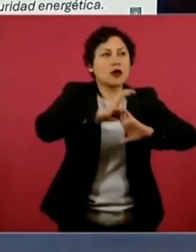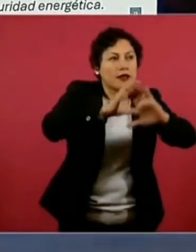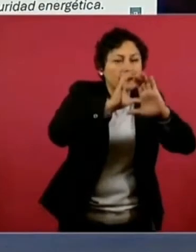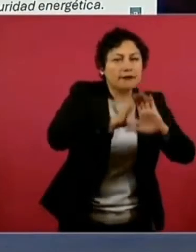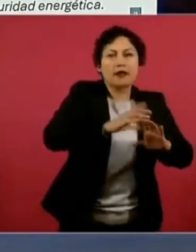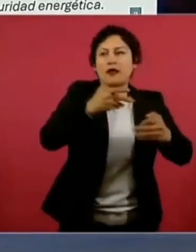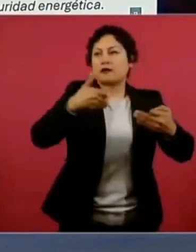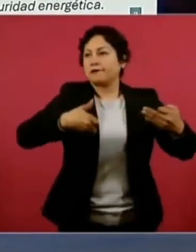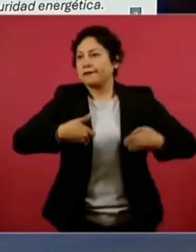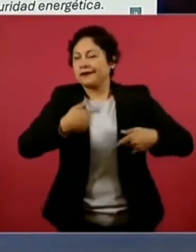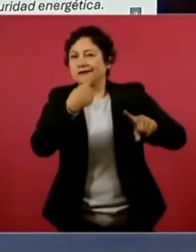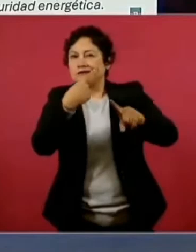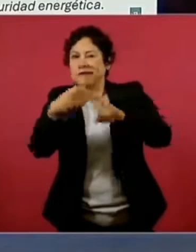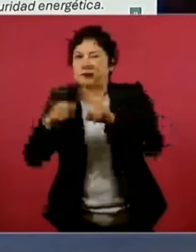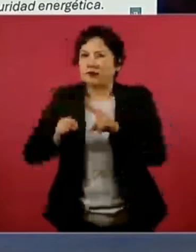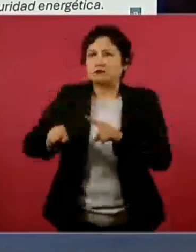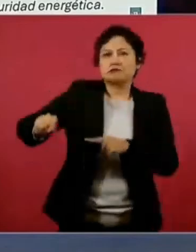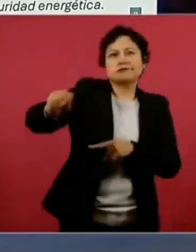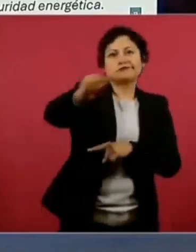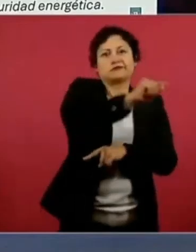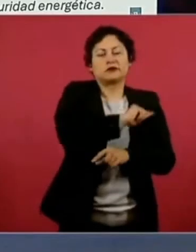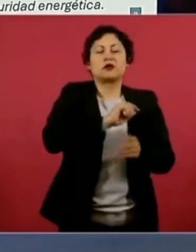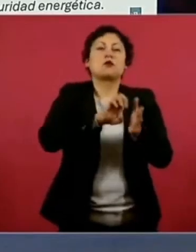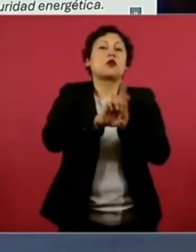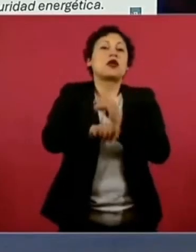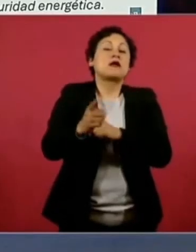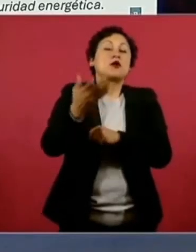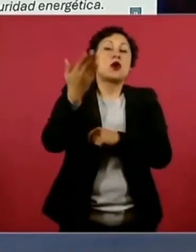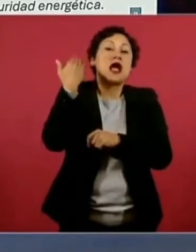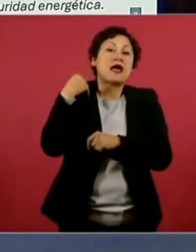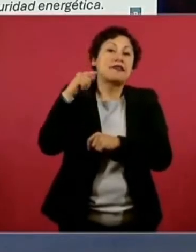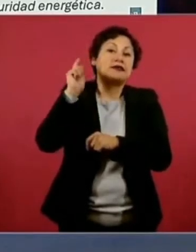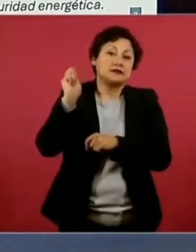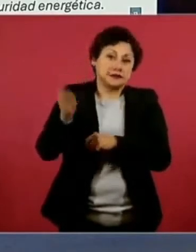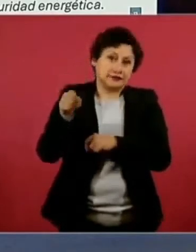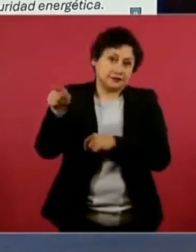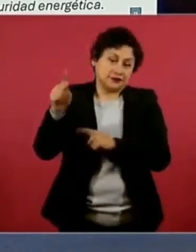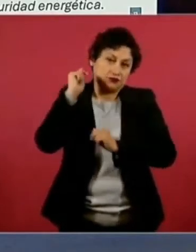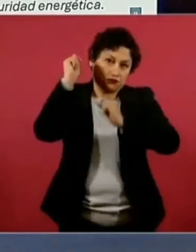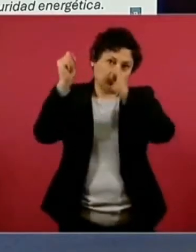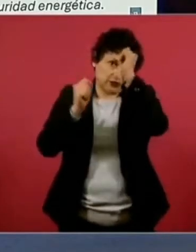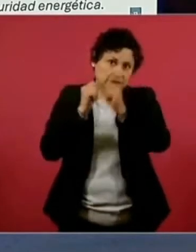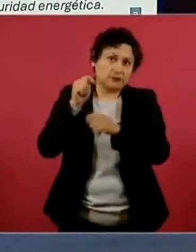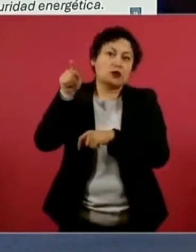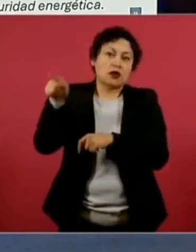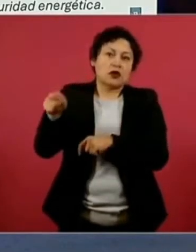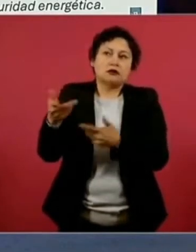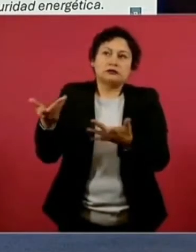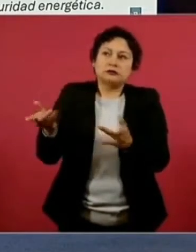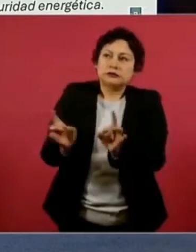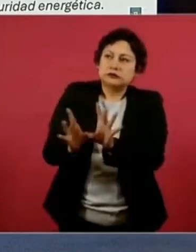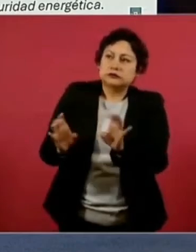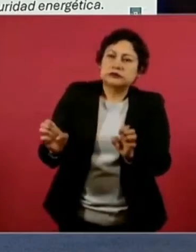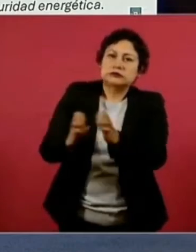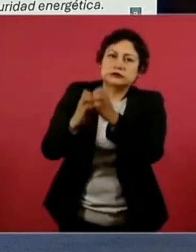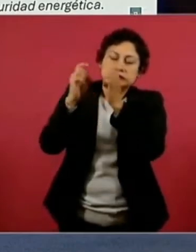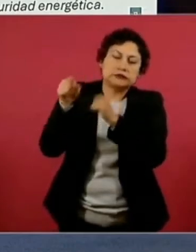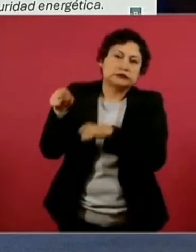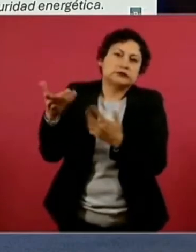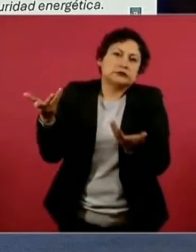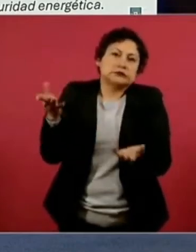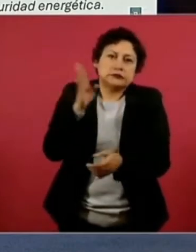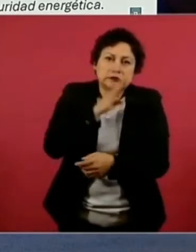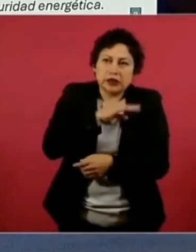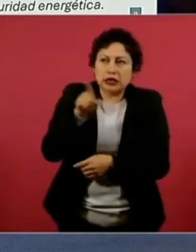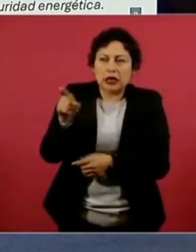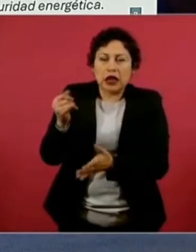todo el puerto de Acapulco, no cobrando, digamos, la tarifa, la atención en la ola de calor y, digamos, también